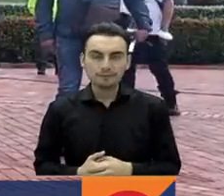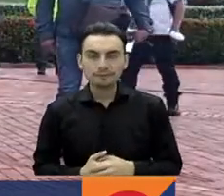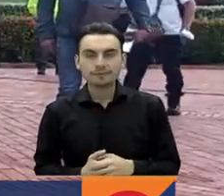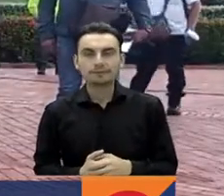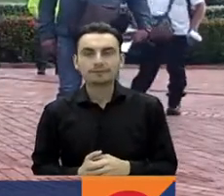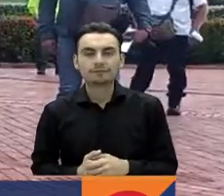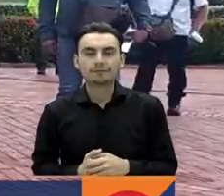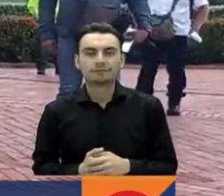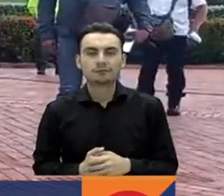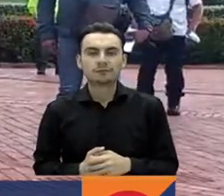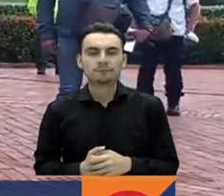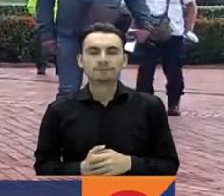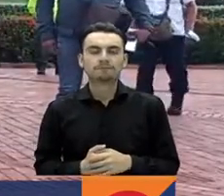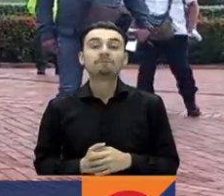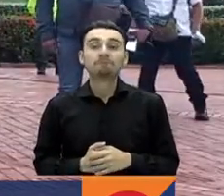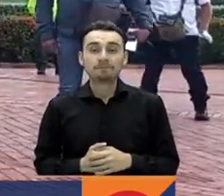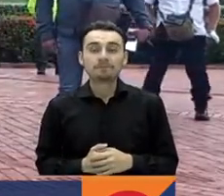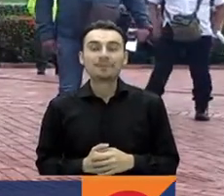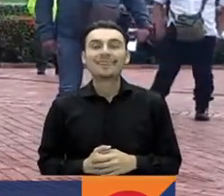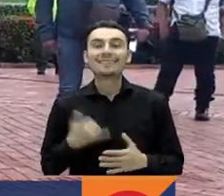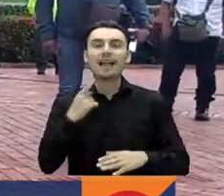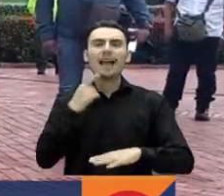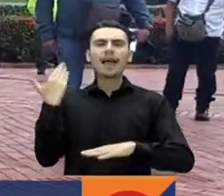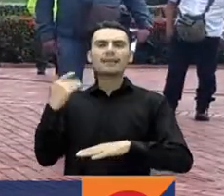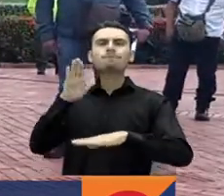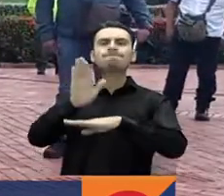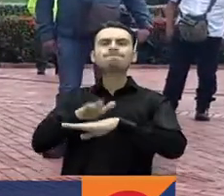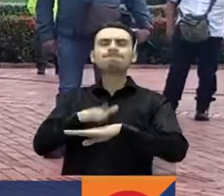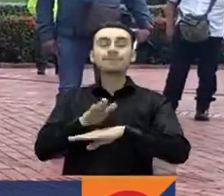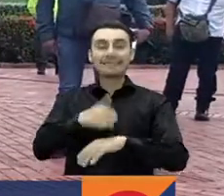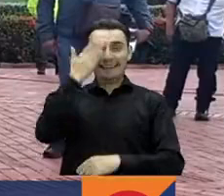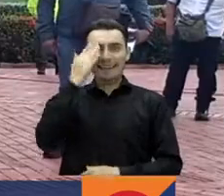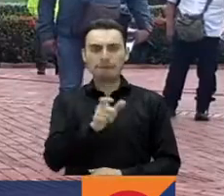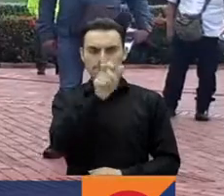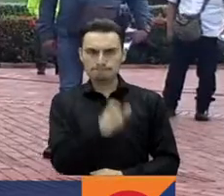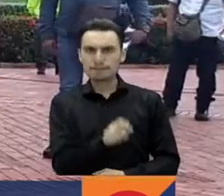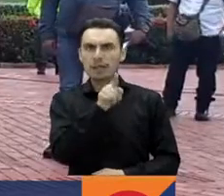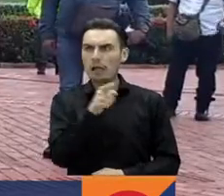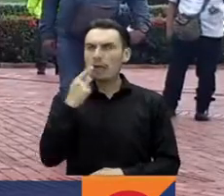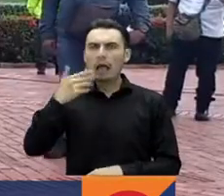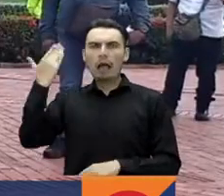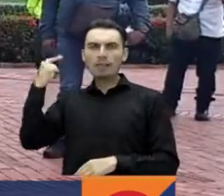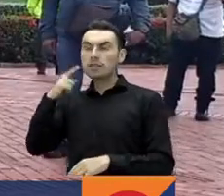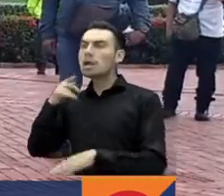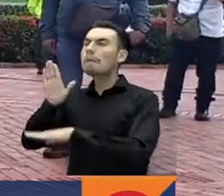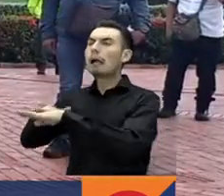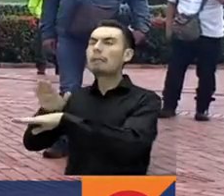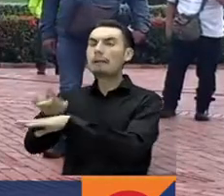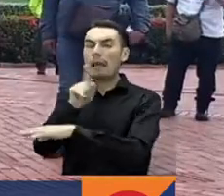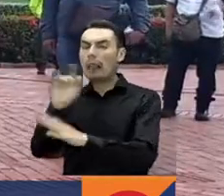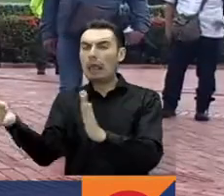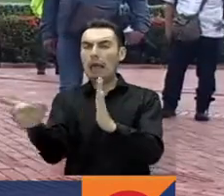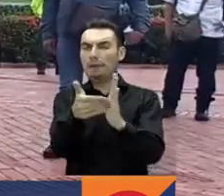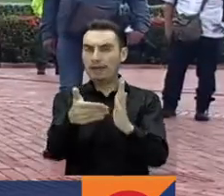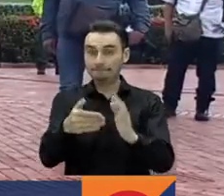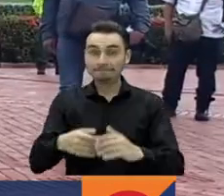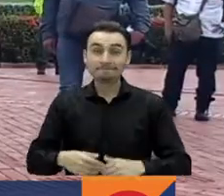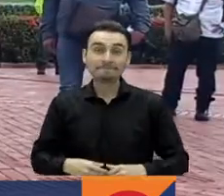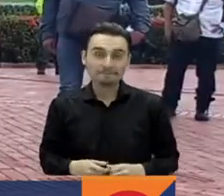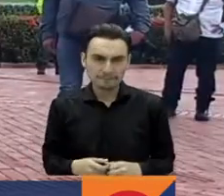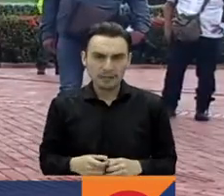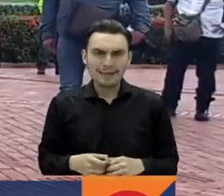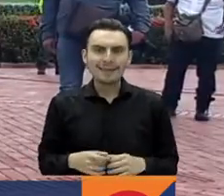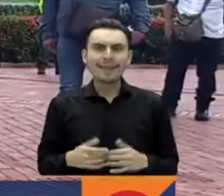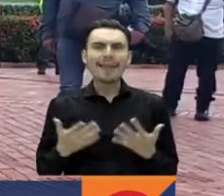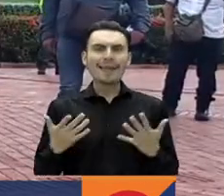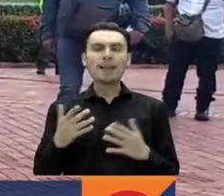me había puesto en negociación para que se atentara contra el fiscal marcelo pecci con el